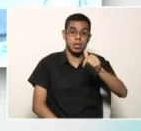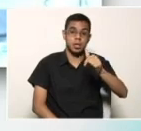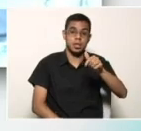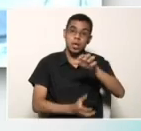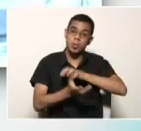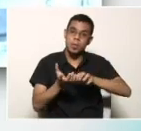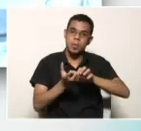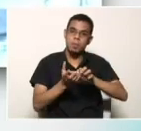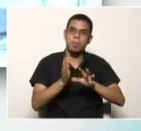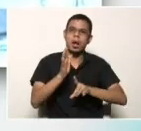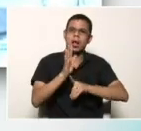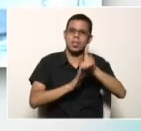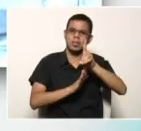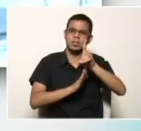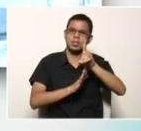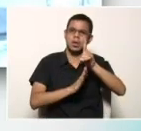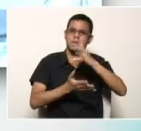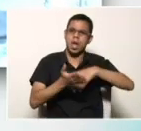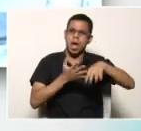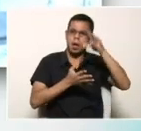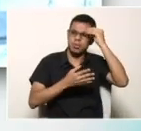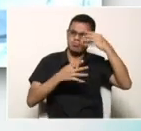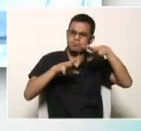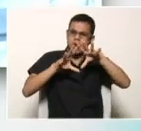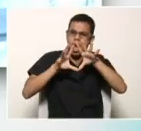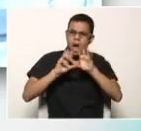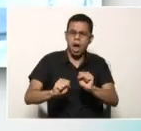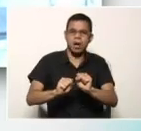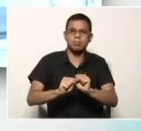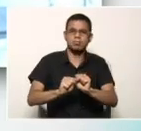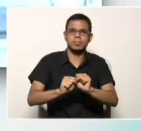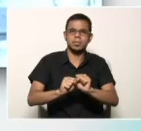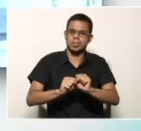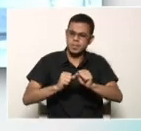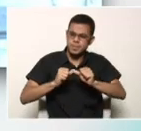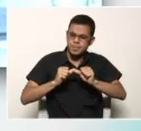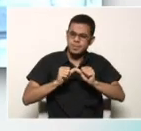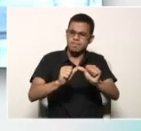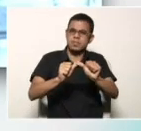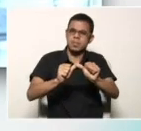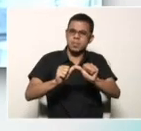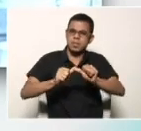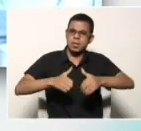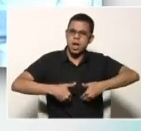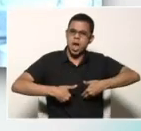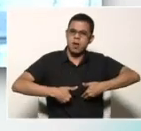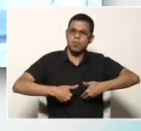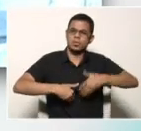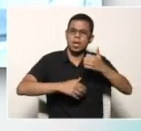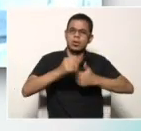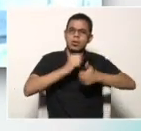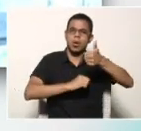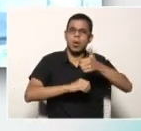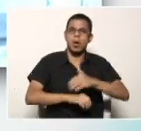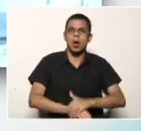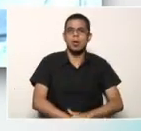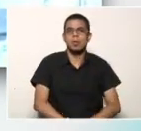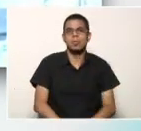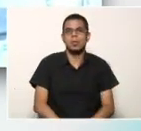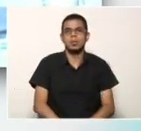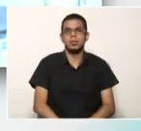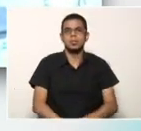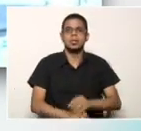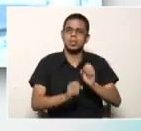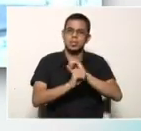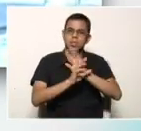económicos para desarrollarnos, para empoderarnos y para salir adelante como siempre lo ha hecho la patria desde hace 200 años con nuestro ilustre Simón